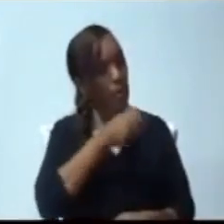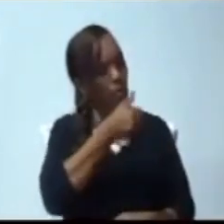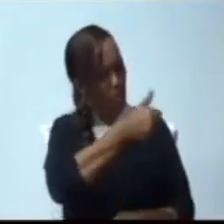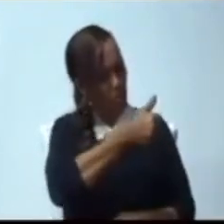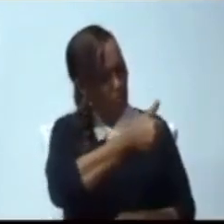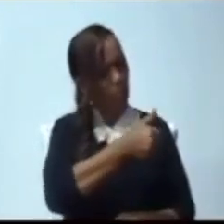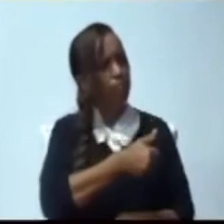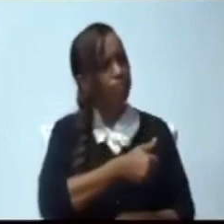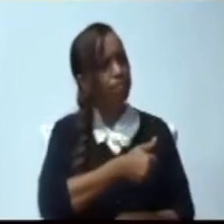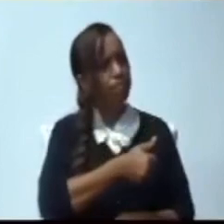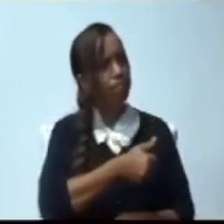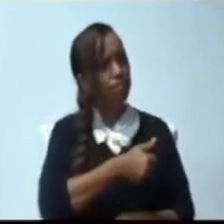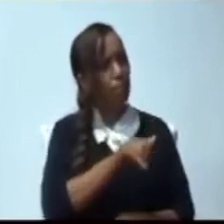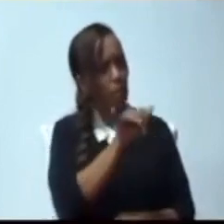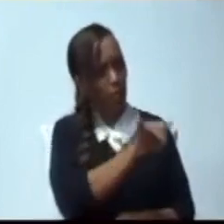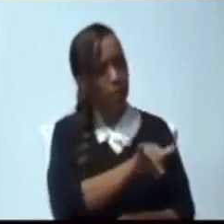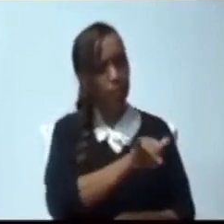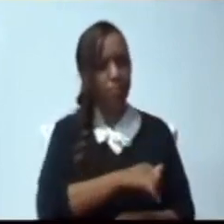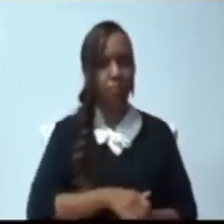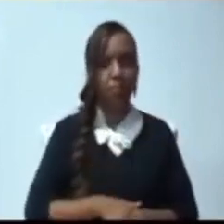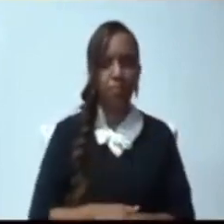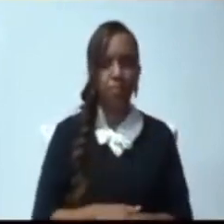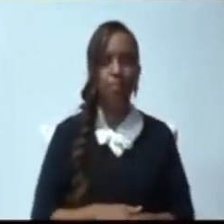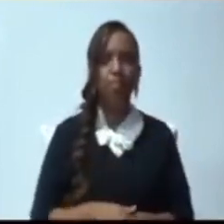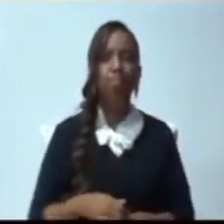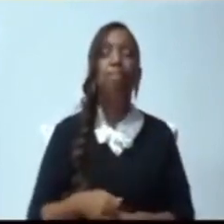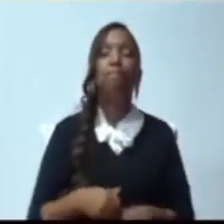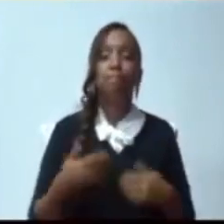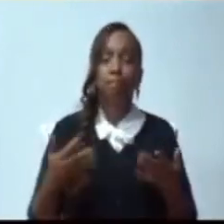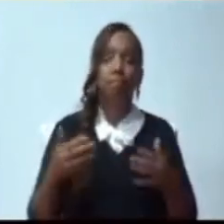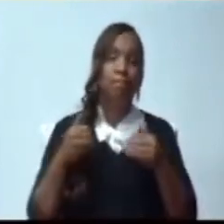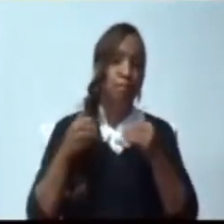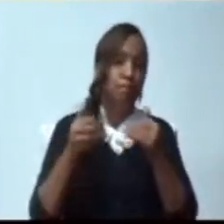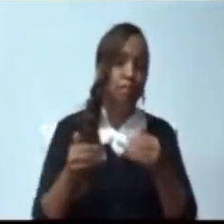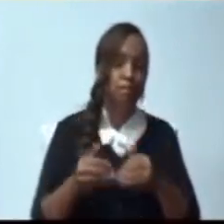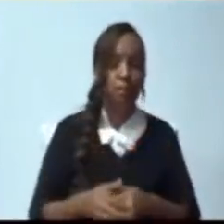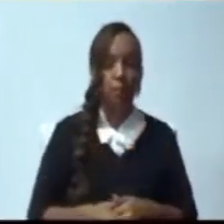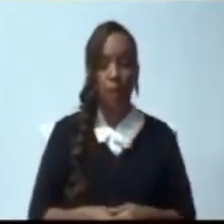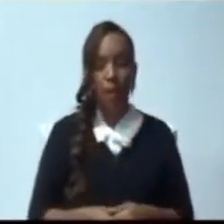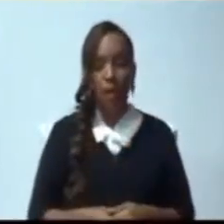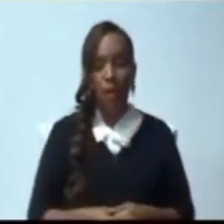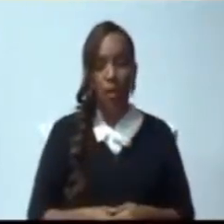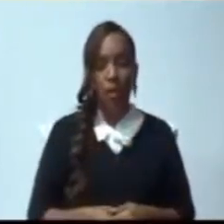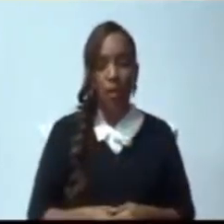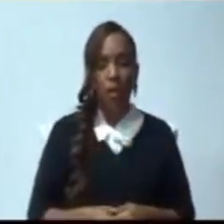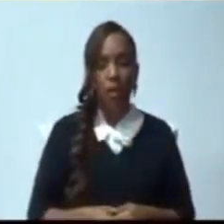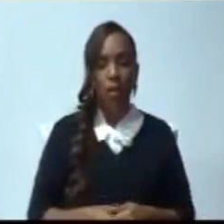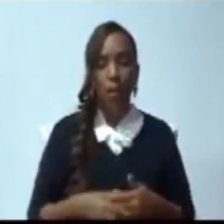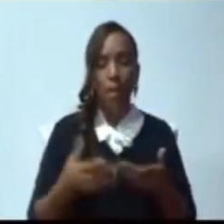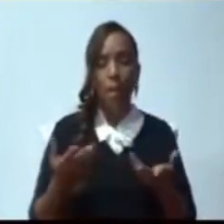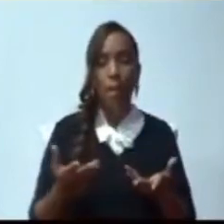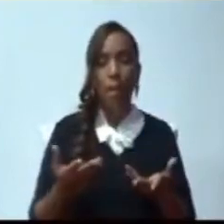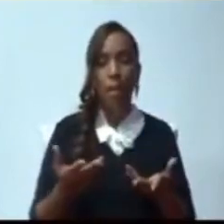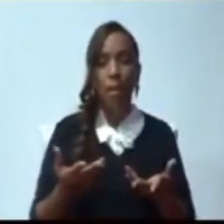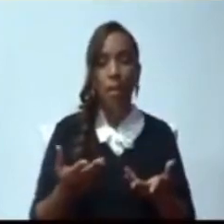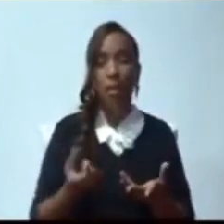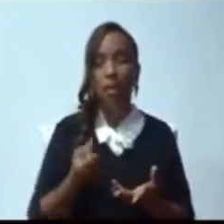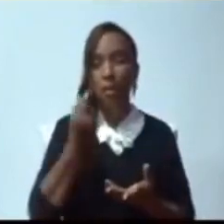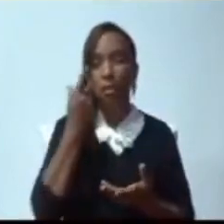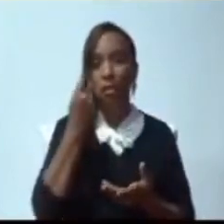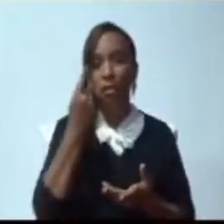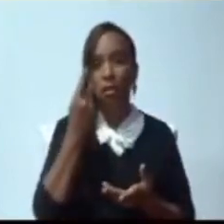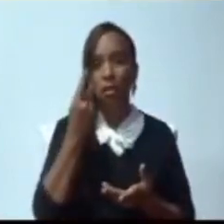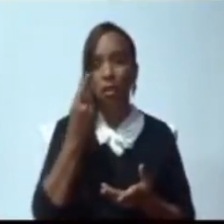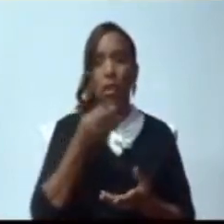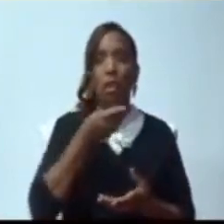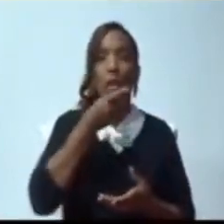fechas, se genera en la psicología del dominicano y la dominicana unos niveles de incertidumbre. Ve